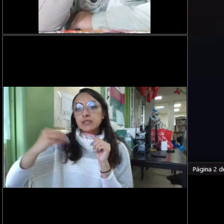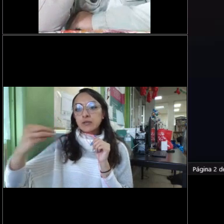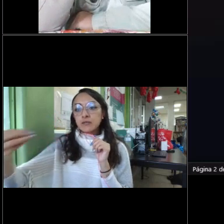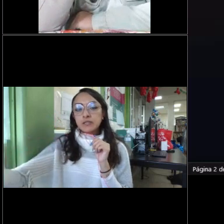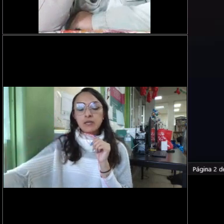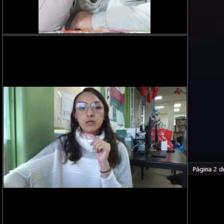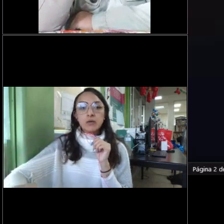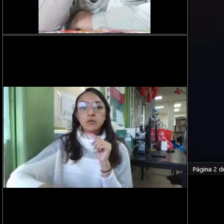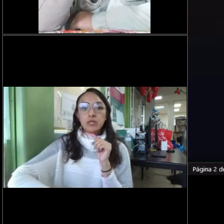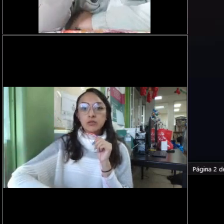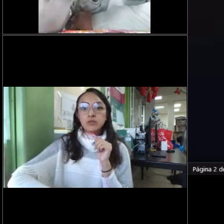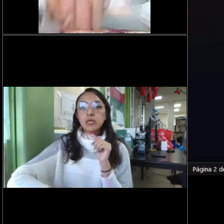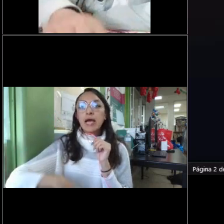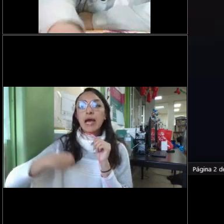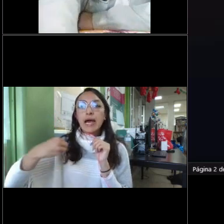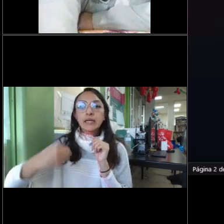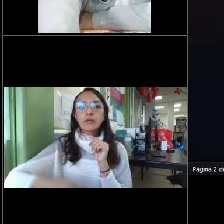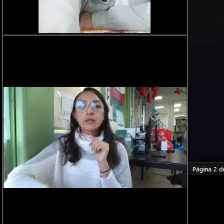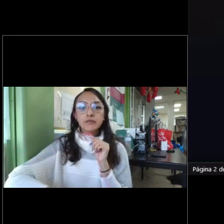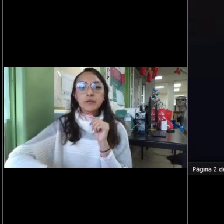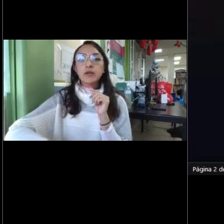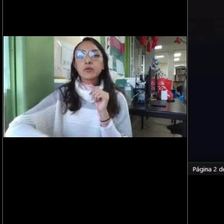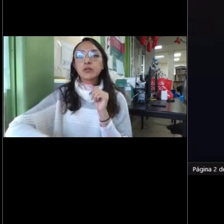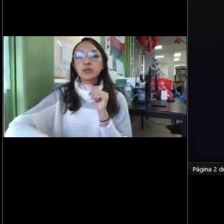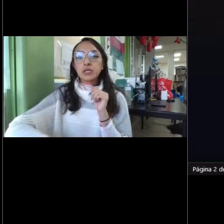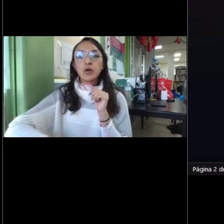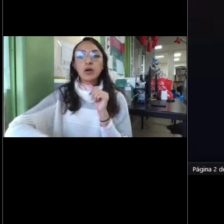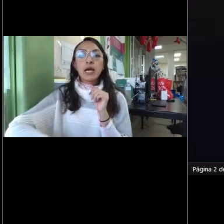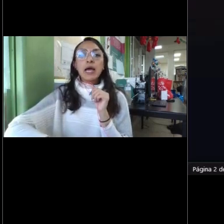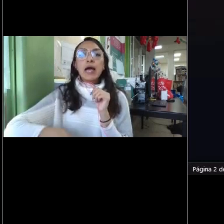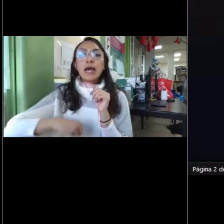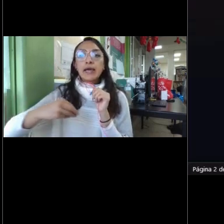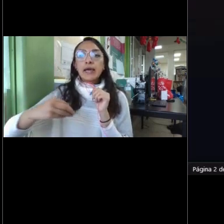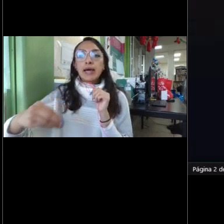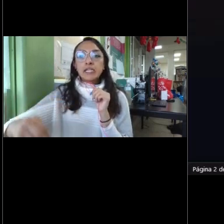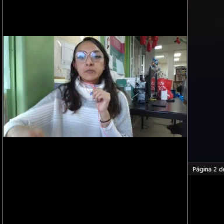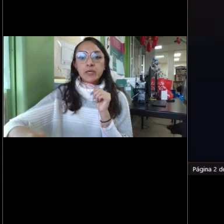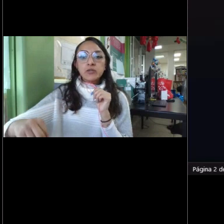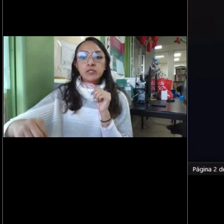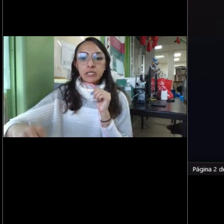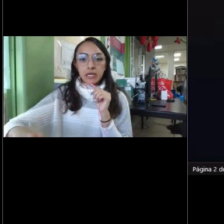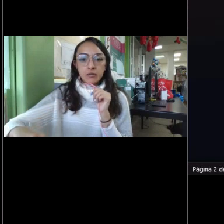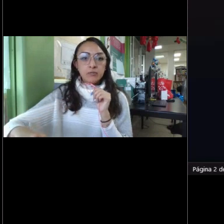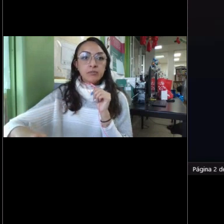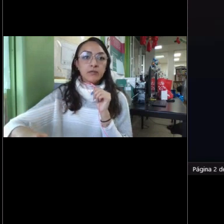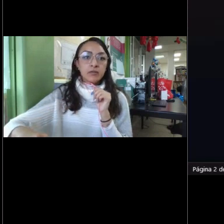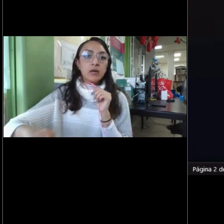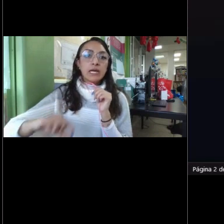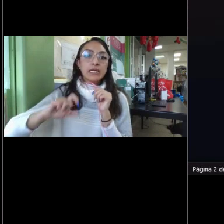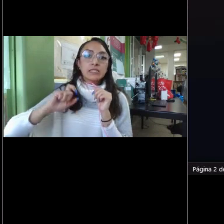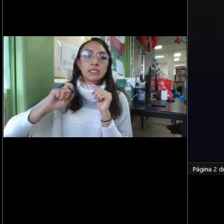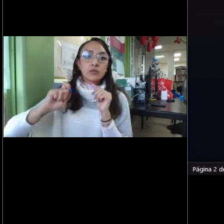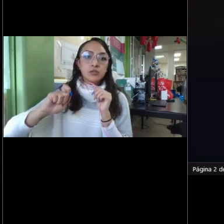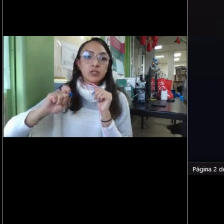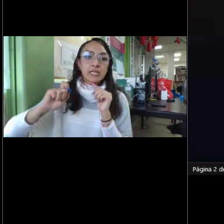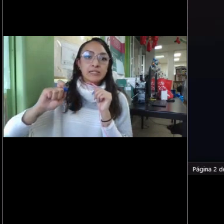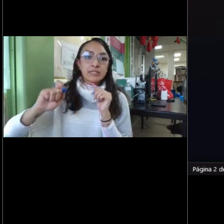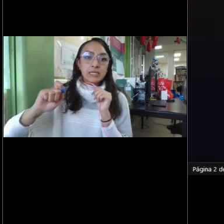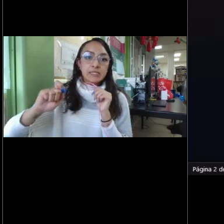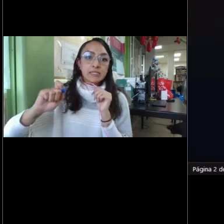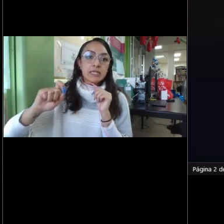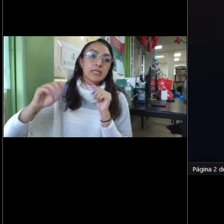lo que hace referencia a cada uno de ellos. ¿A qué me refiero cuando digo español signado? Me refiero a la